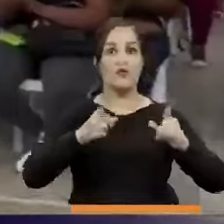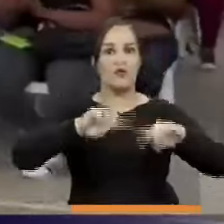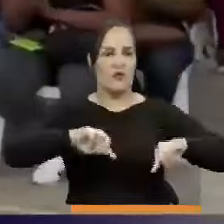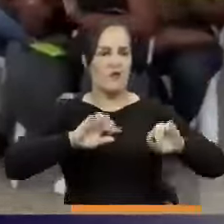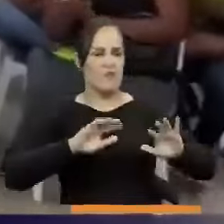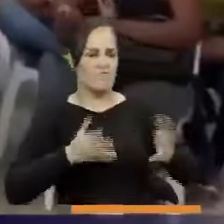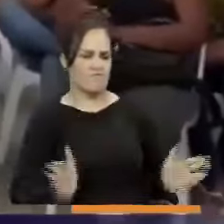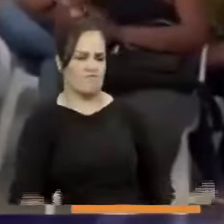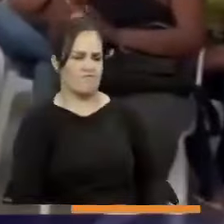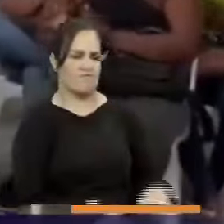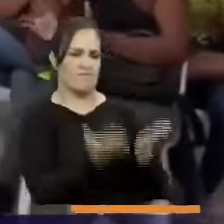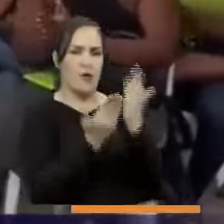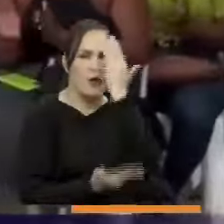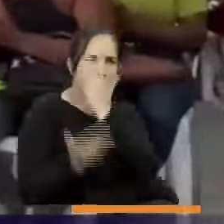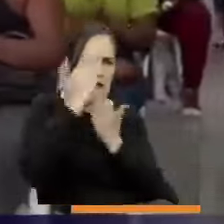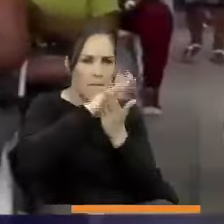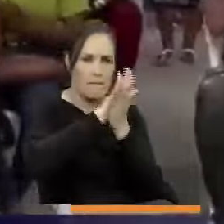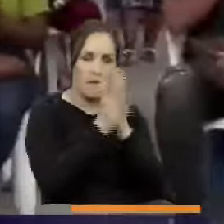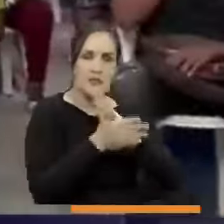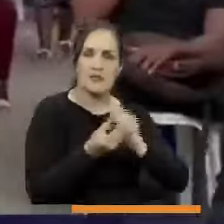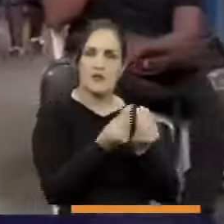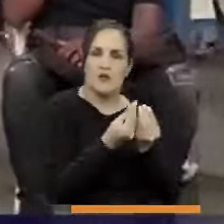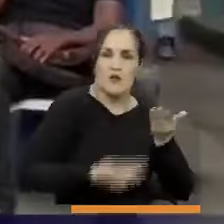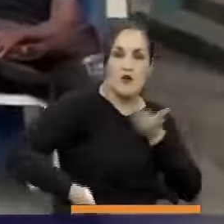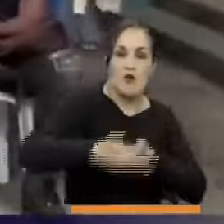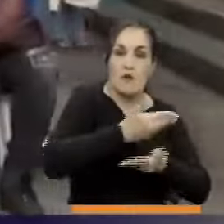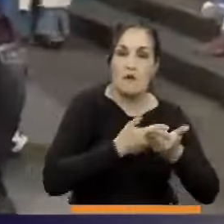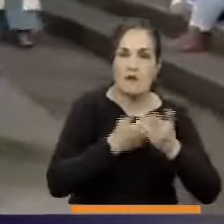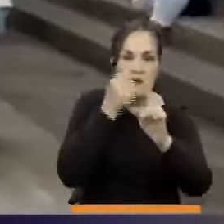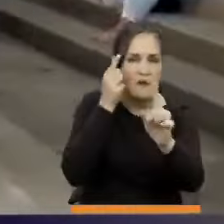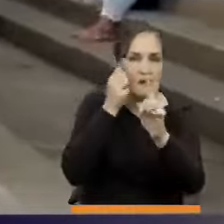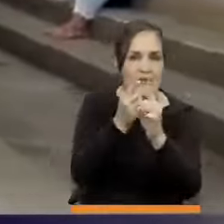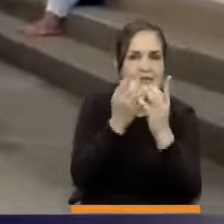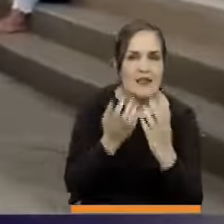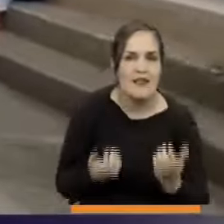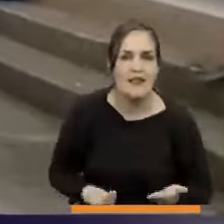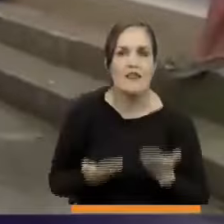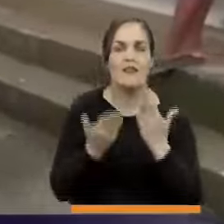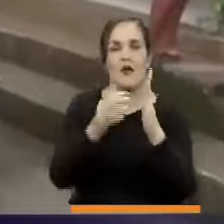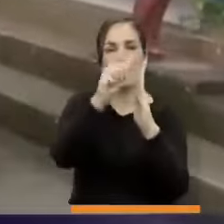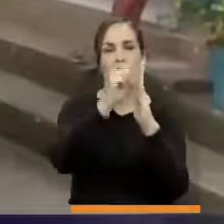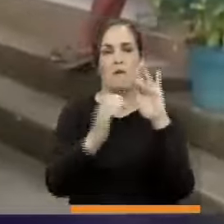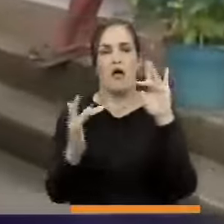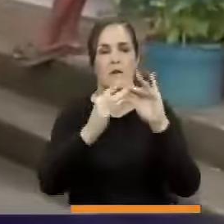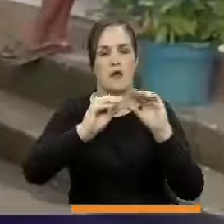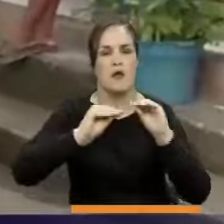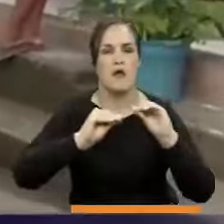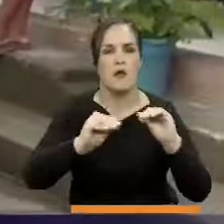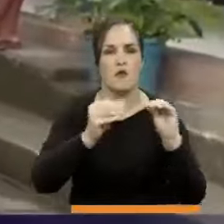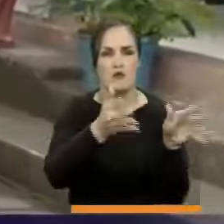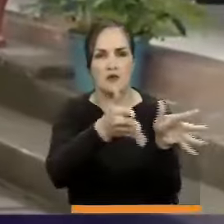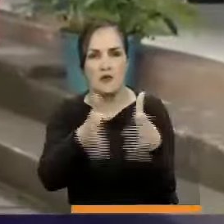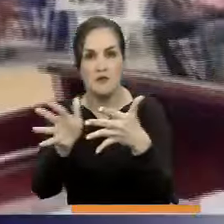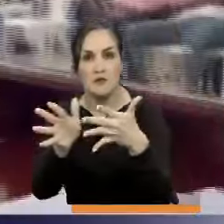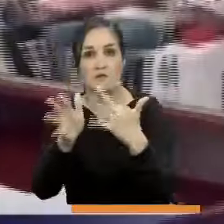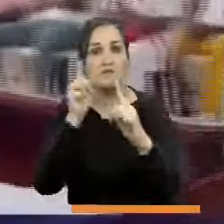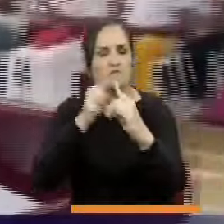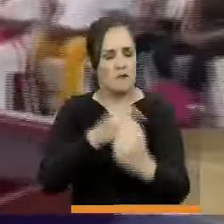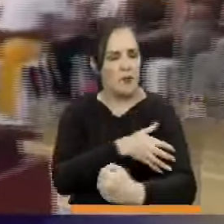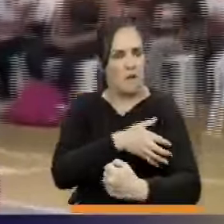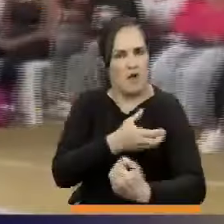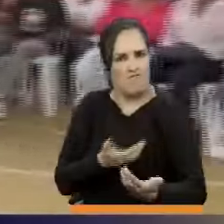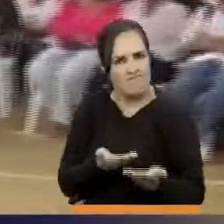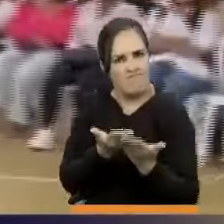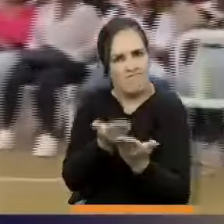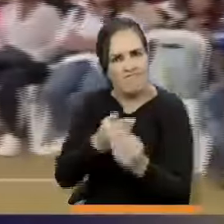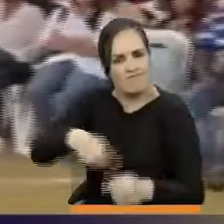de las bases del Laboratorio de Paz y Convivencia se centra en ofrecer programas educativos y de capacitación para empoderar a los jóvenes